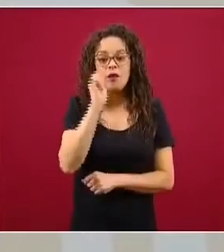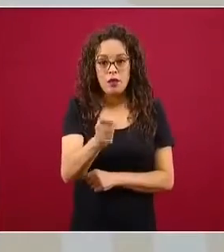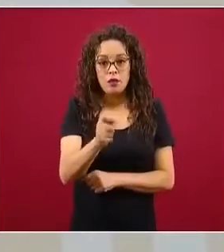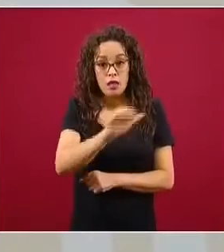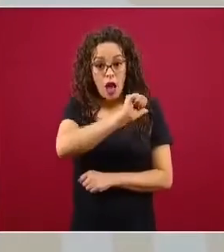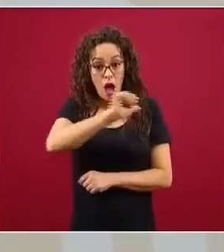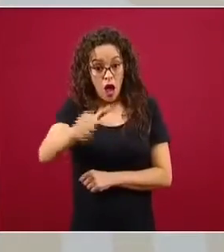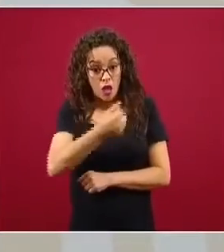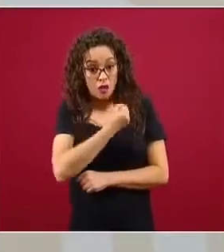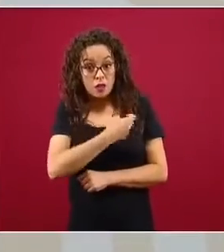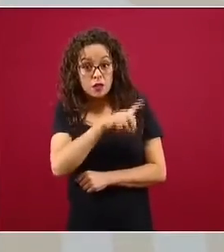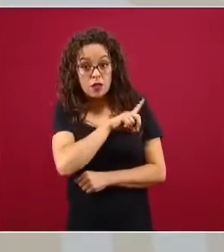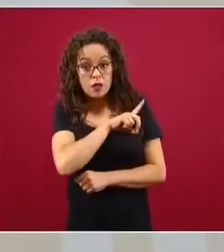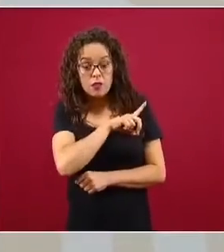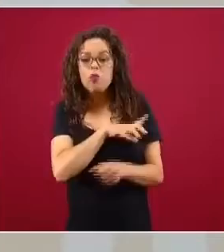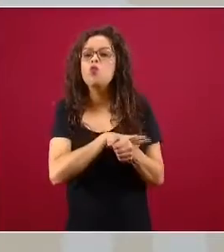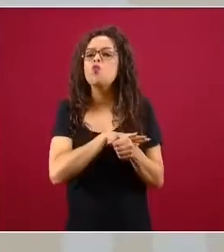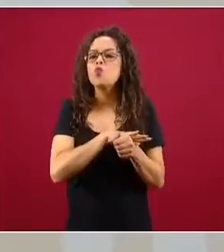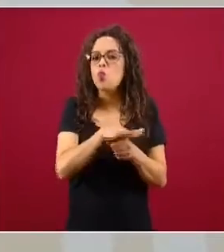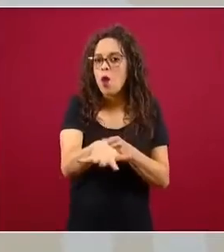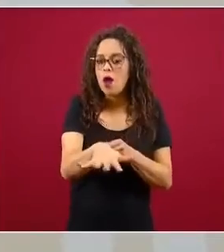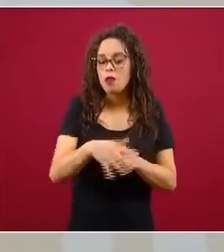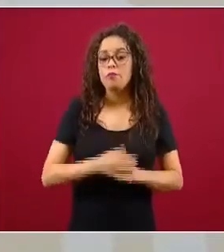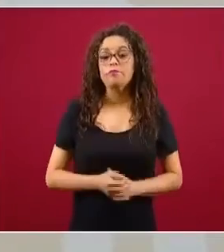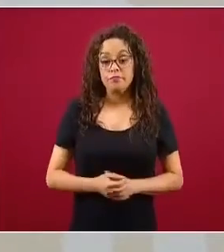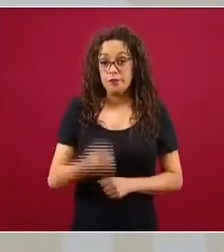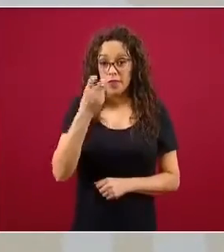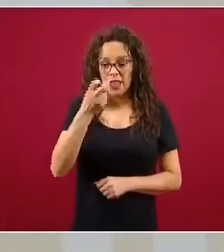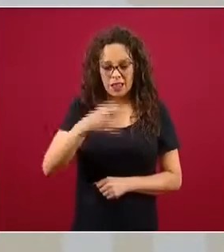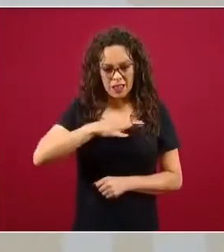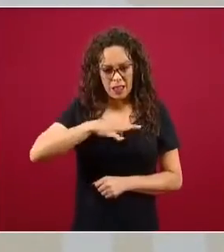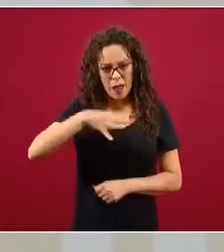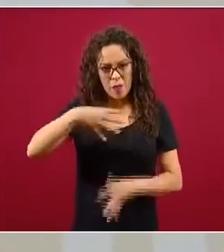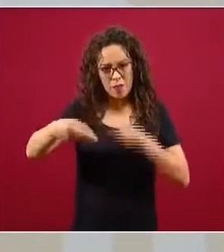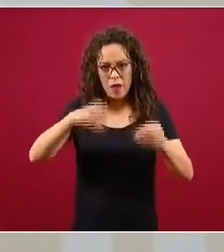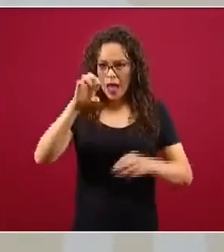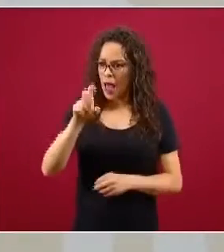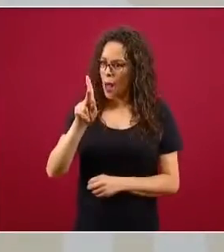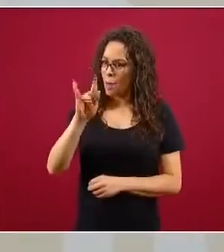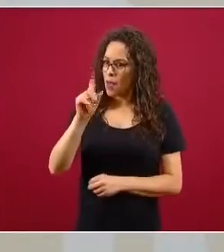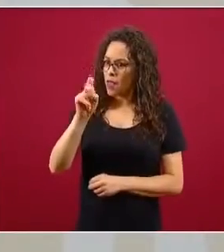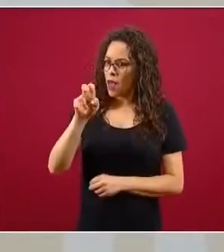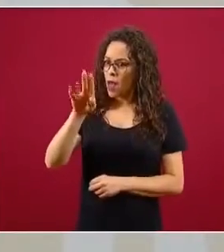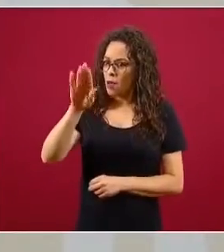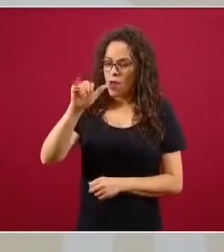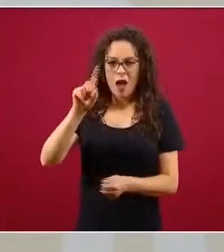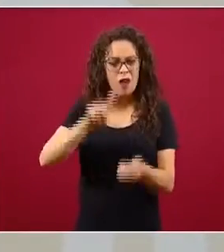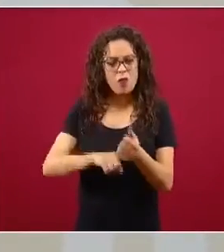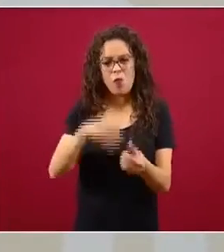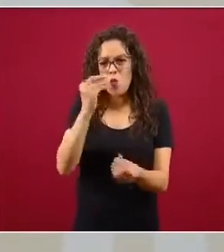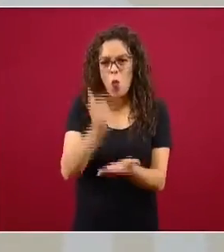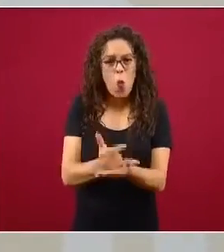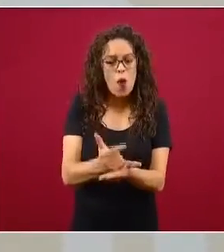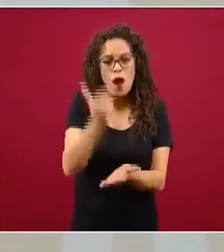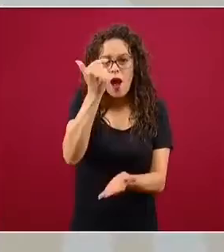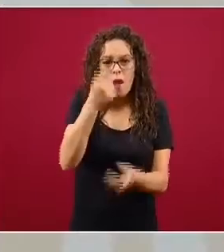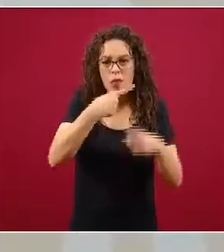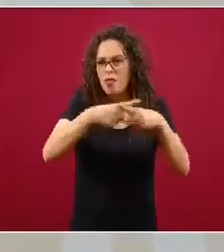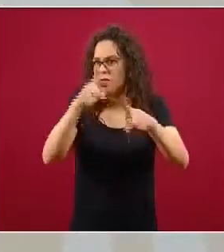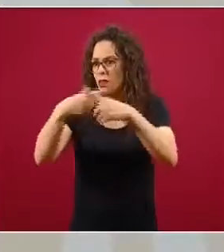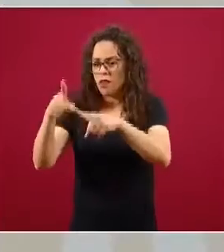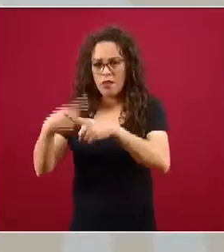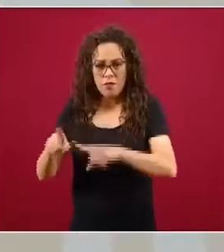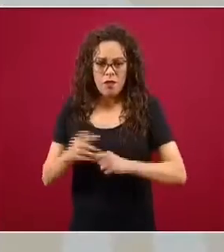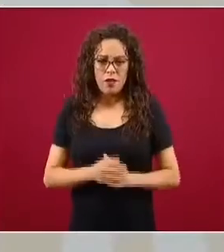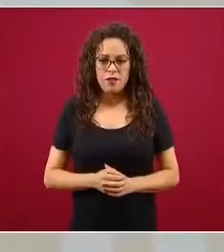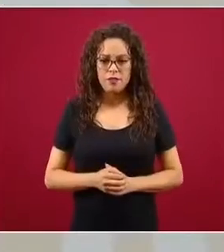salud es enfrentar estas graves epidemias. Estas graves epidemias, quiero destacarlo, fueron en su momento